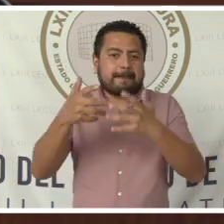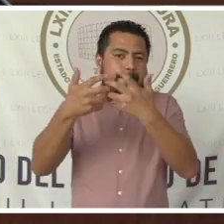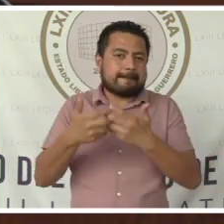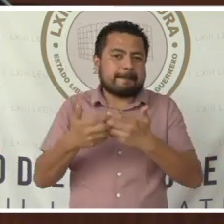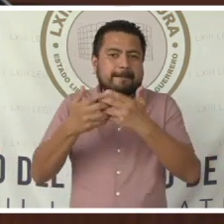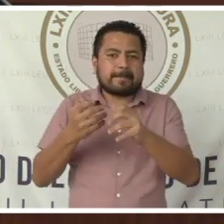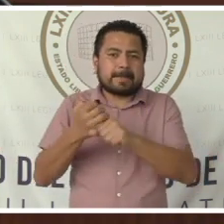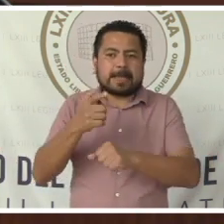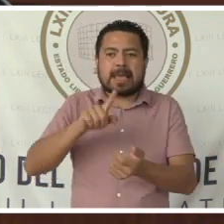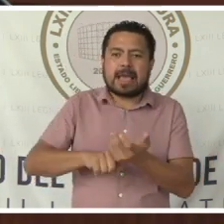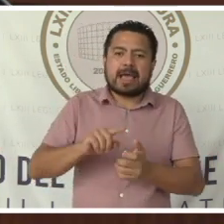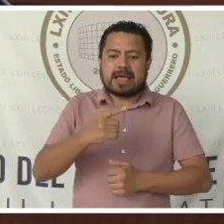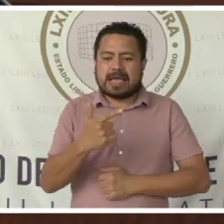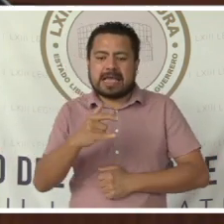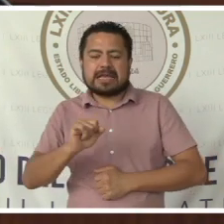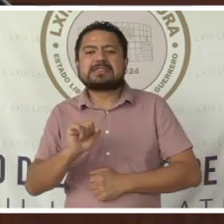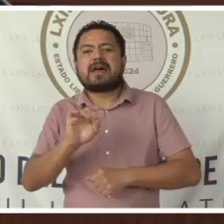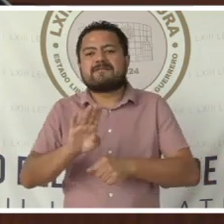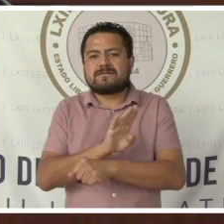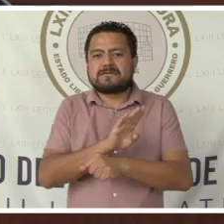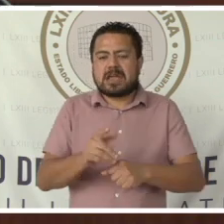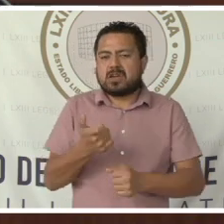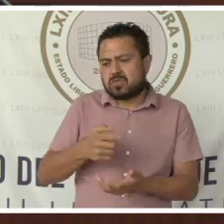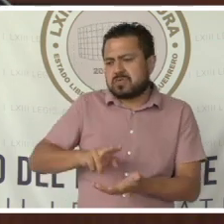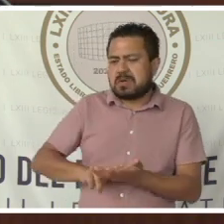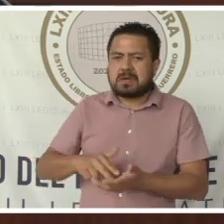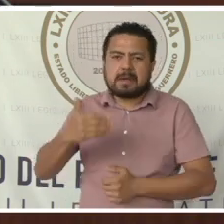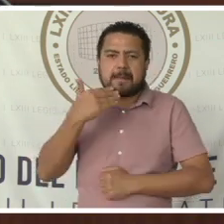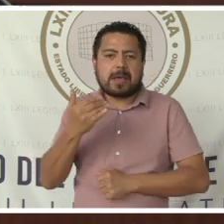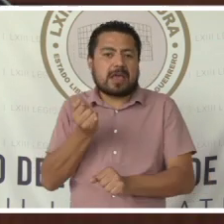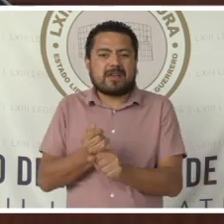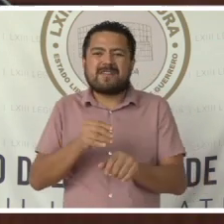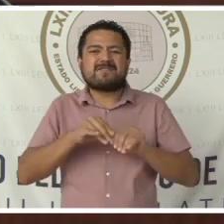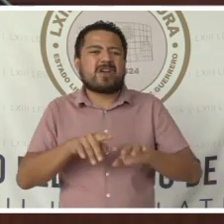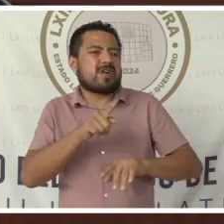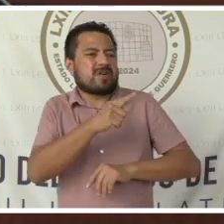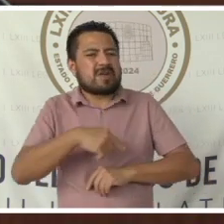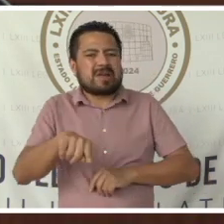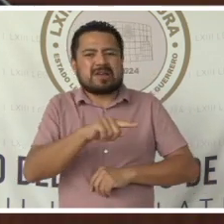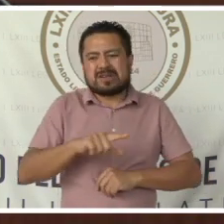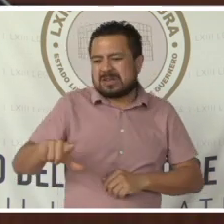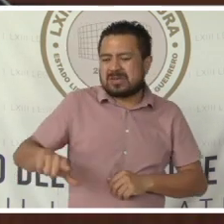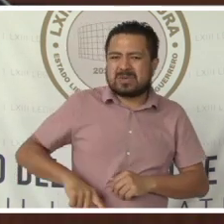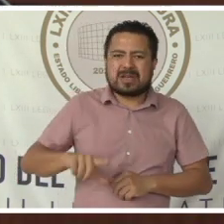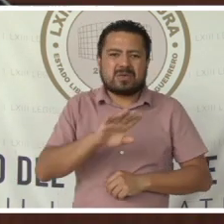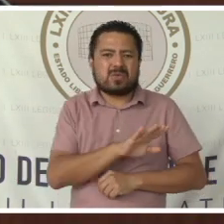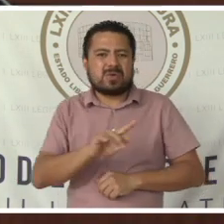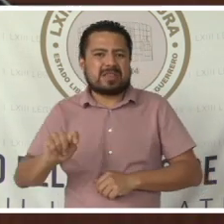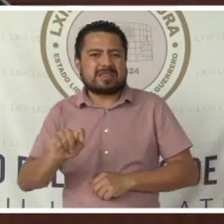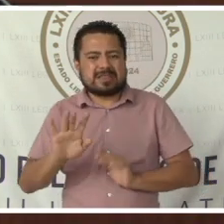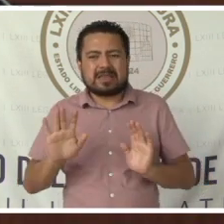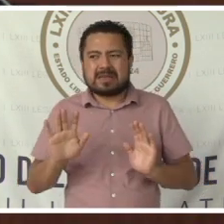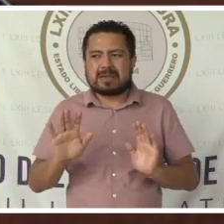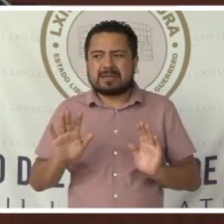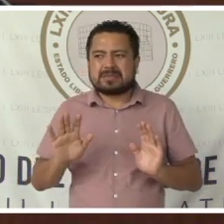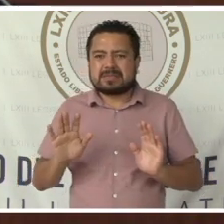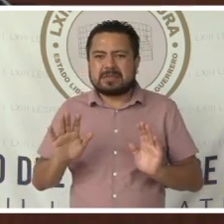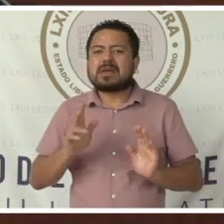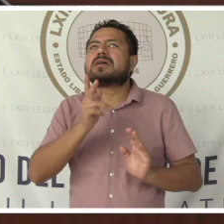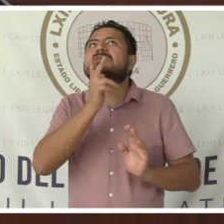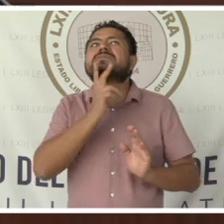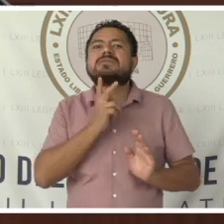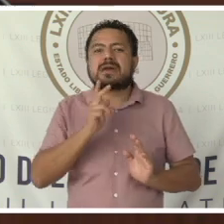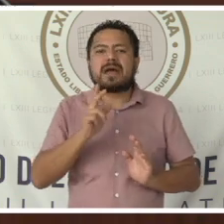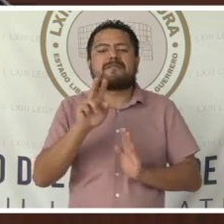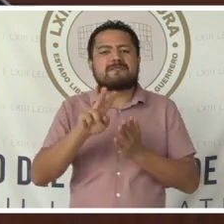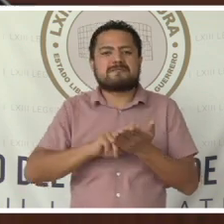de estado gas bienestar con precio razonables según los datos que se tienen durante el gobierno de la cuarta transformación la gasolina